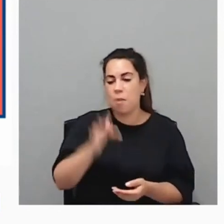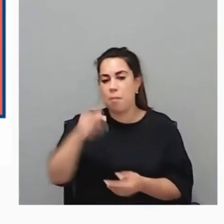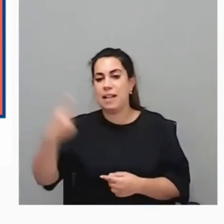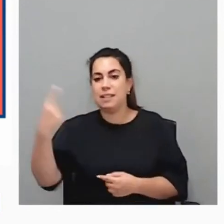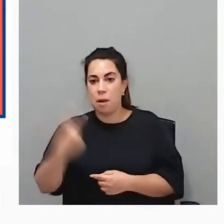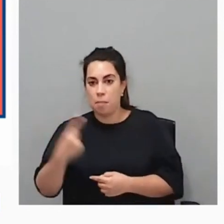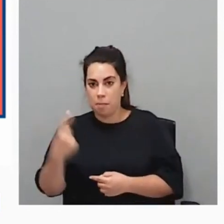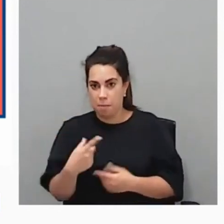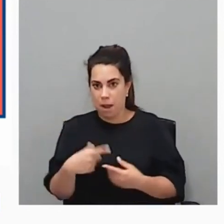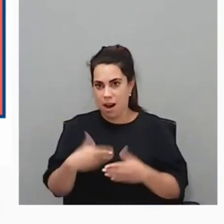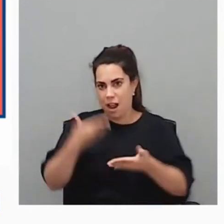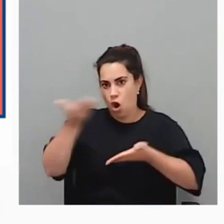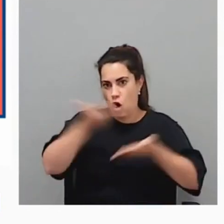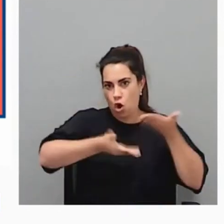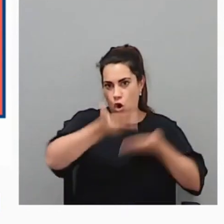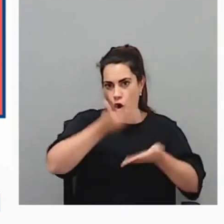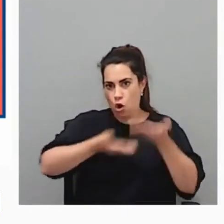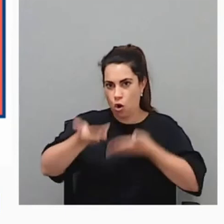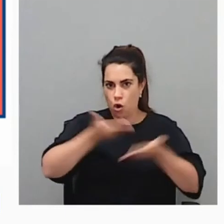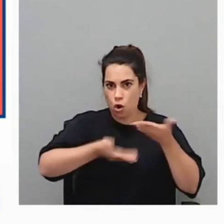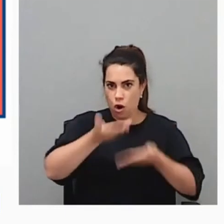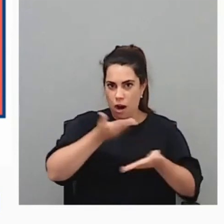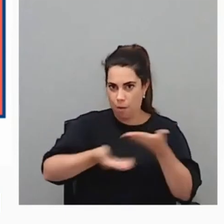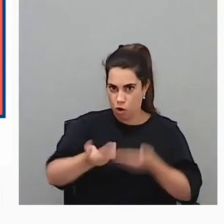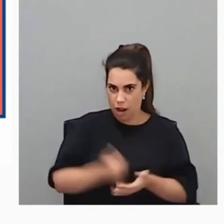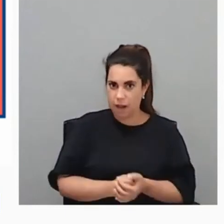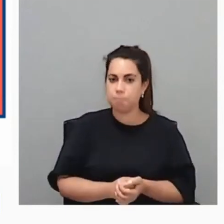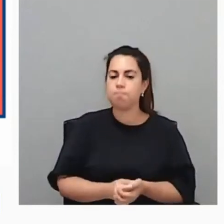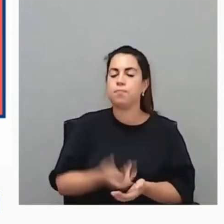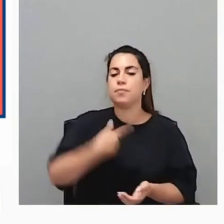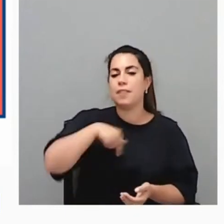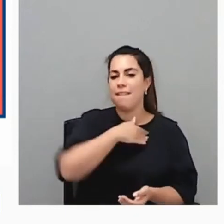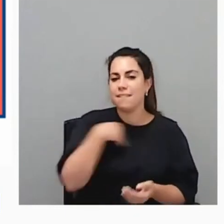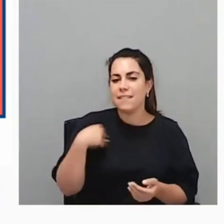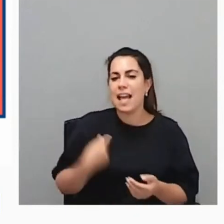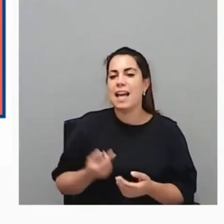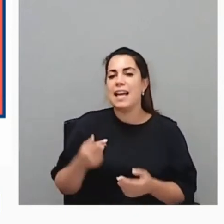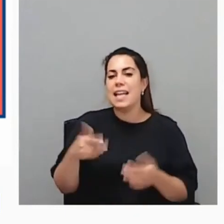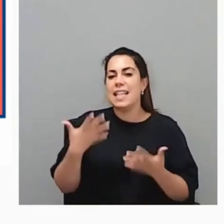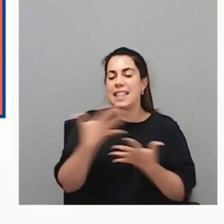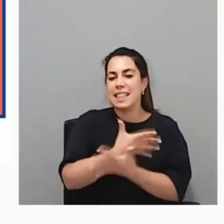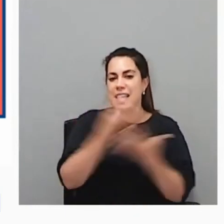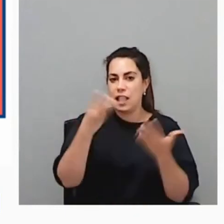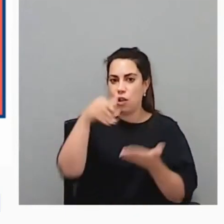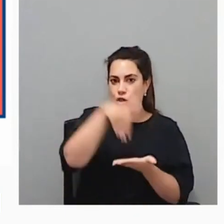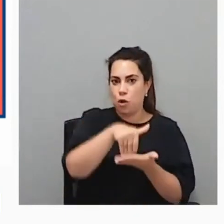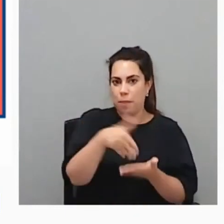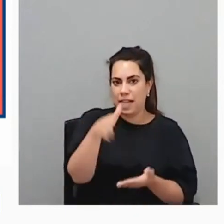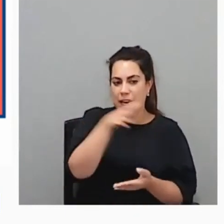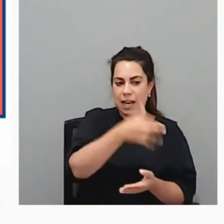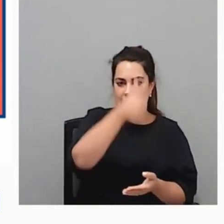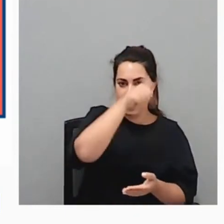maestros teniendo un impacto directo en unos 18.000 niños de media según lo que tenemos calculado.